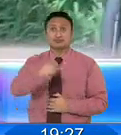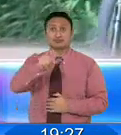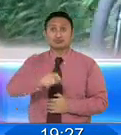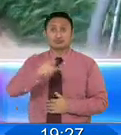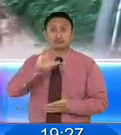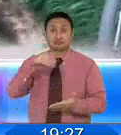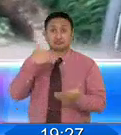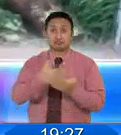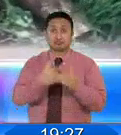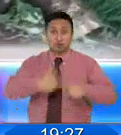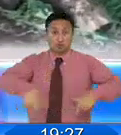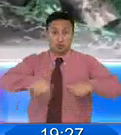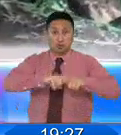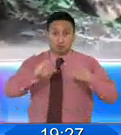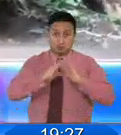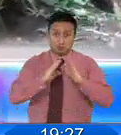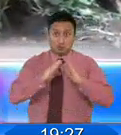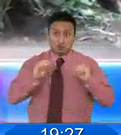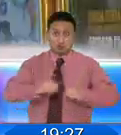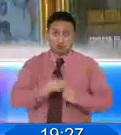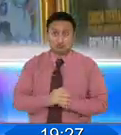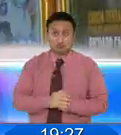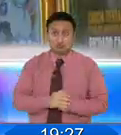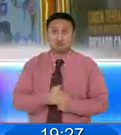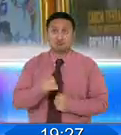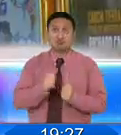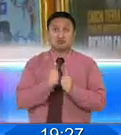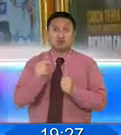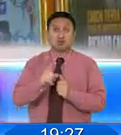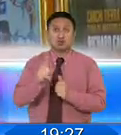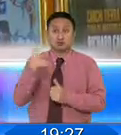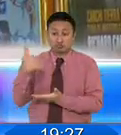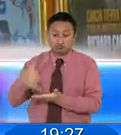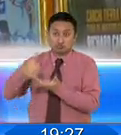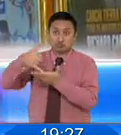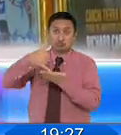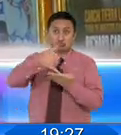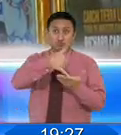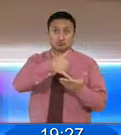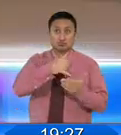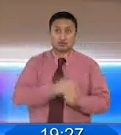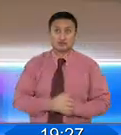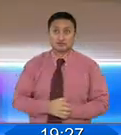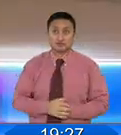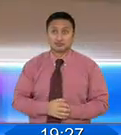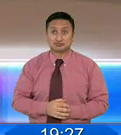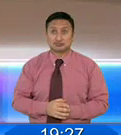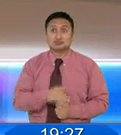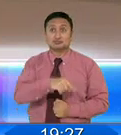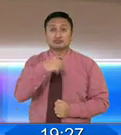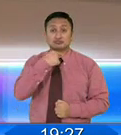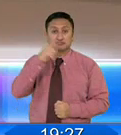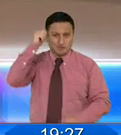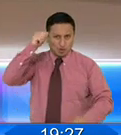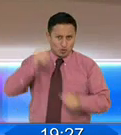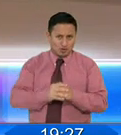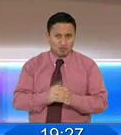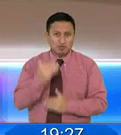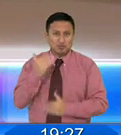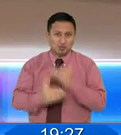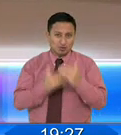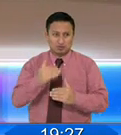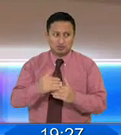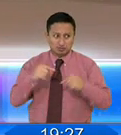hogar de sus padres. Los guardan con sencillez cada uno de los logros que Richard ha obtenido desde que era un niño. Para ellos es el recuerdo de que poco a poco ha ido